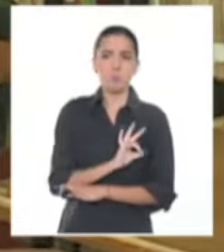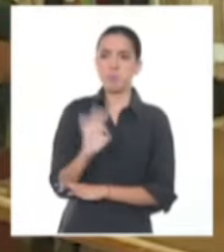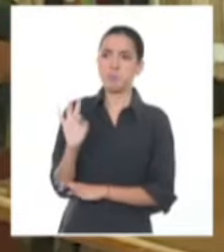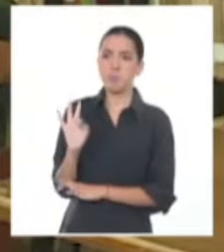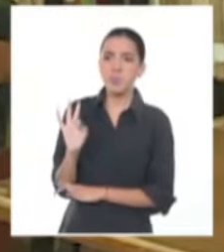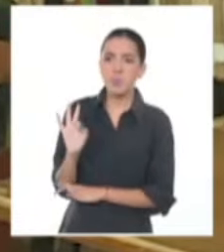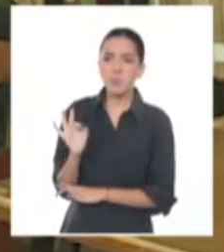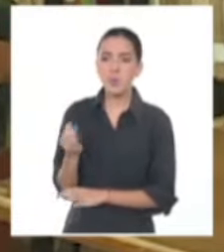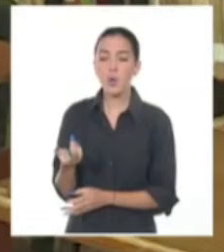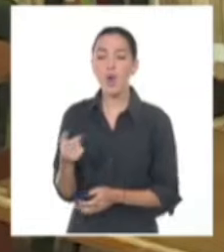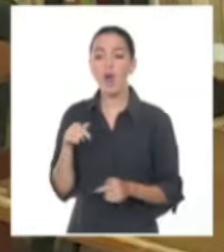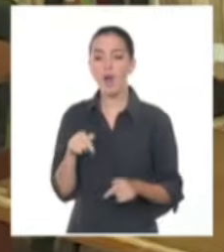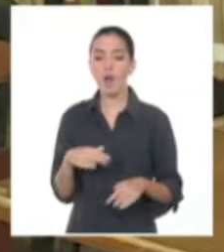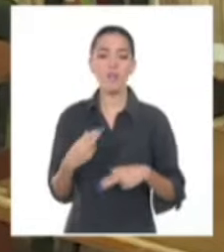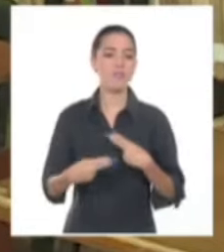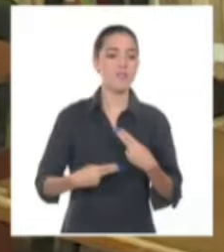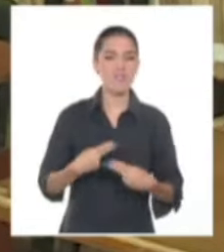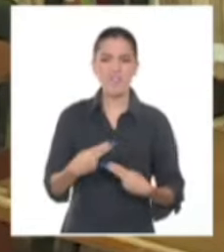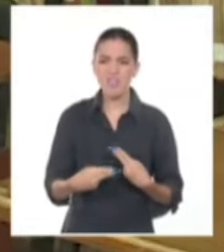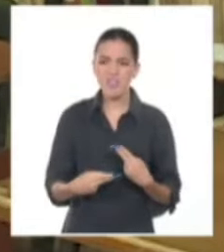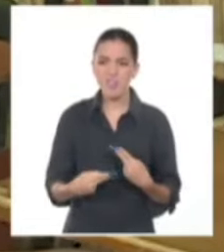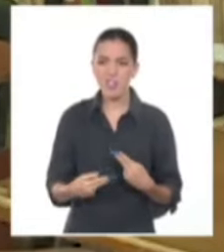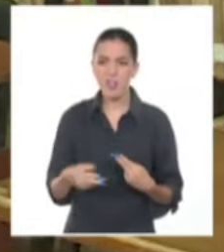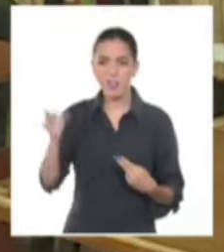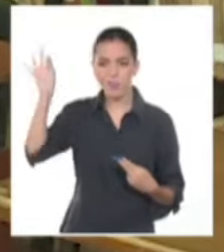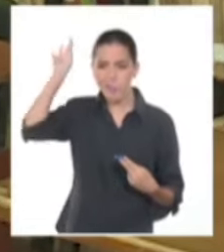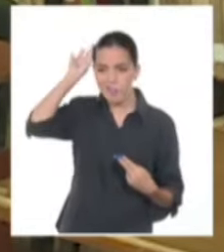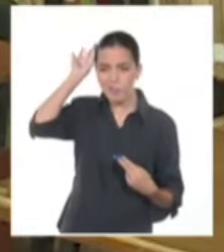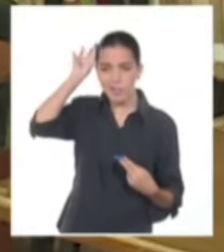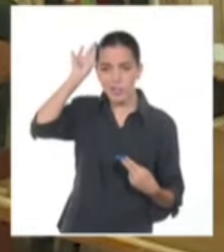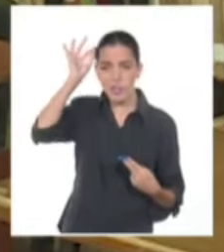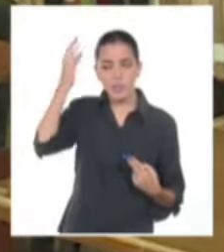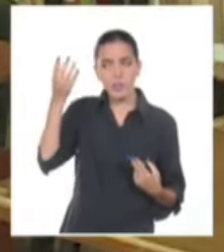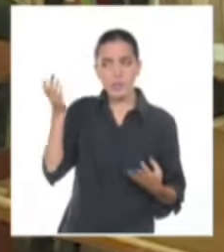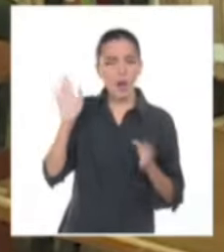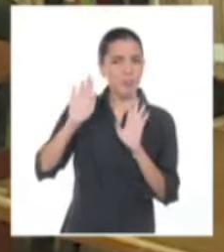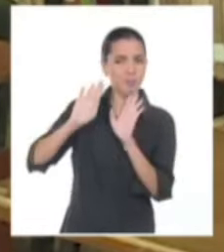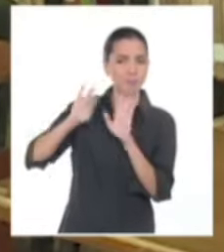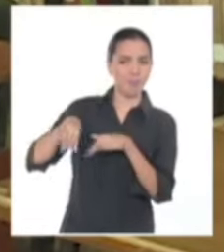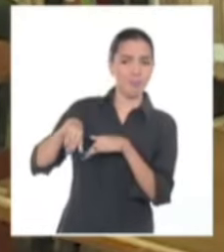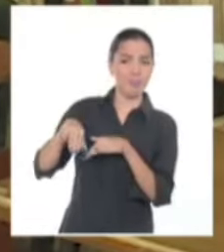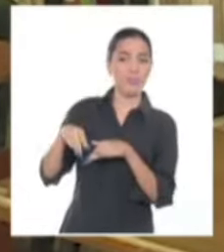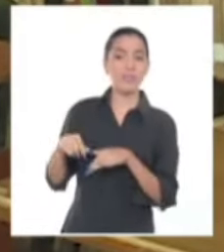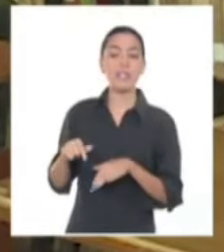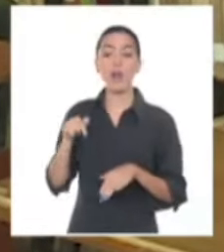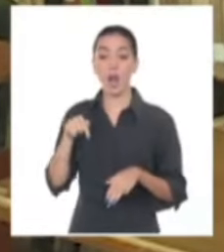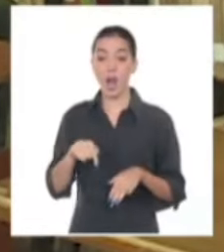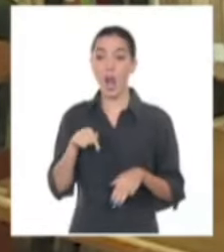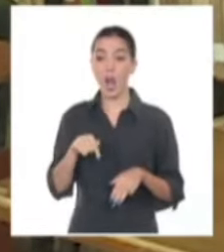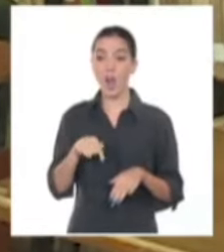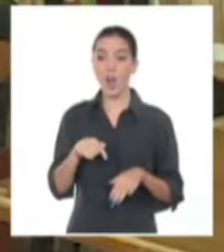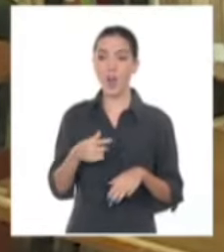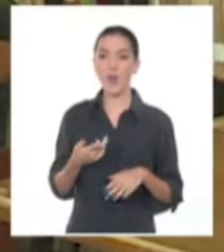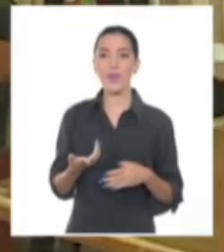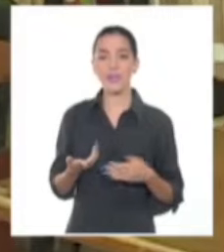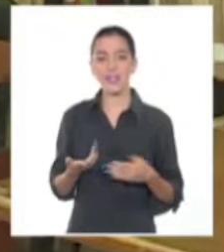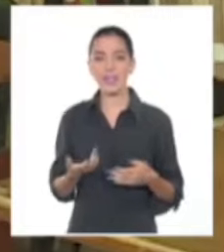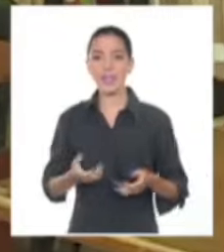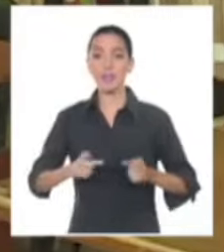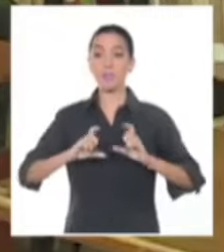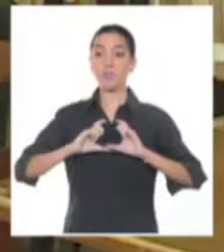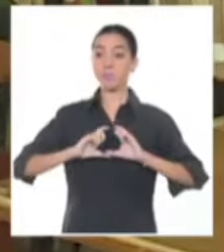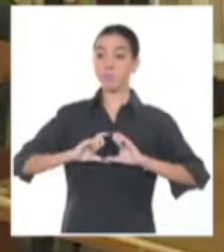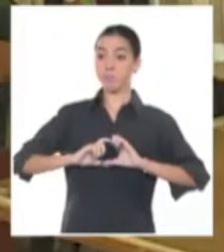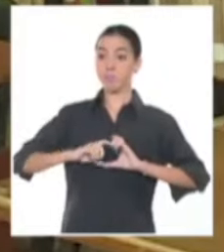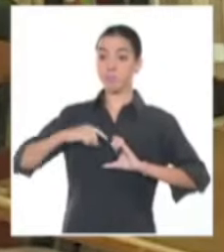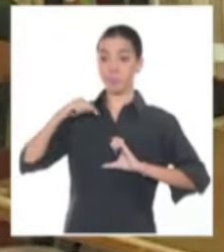comencé en el IPBC y decidí hacerlo y actualmente cuento con algunas medallas como